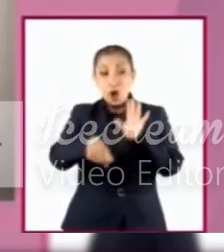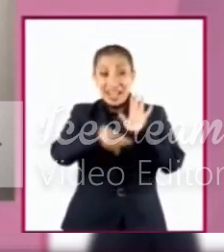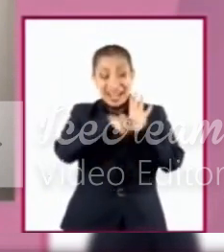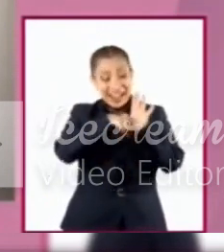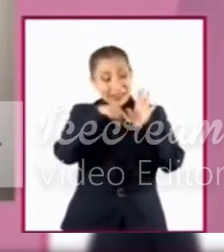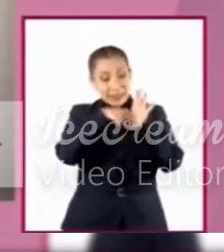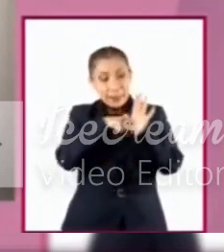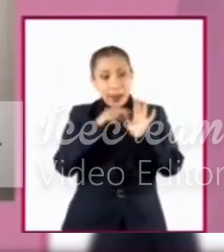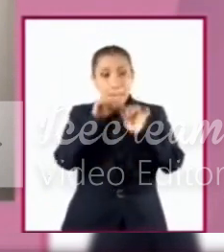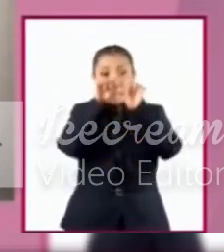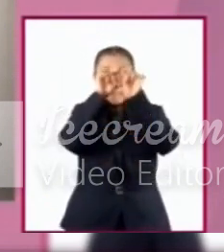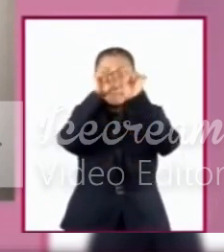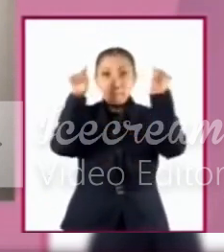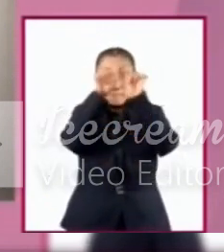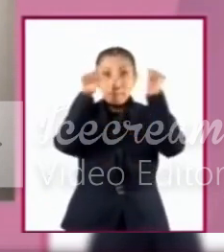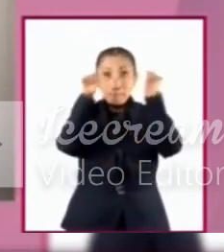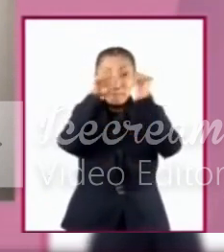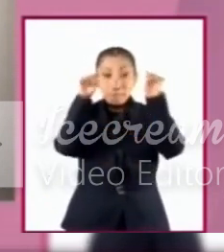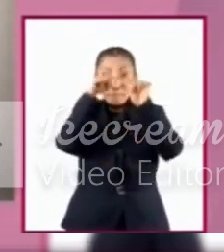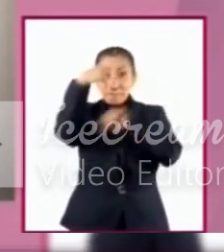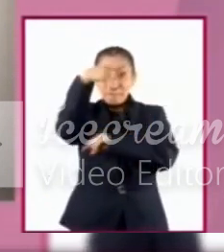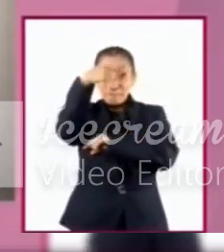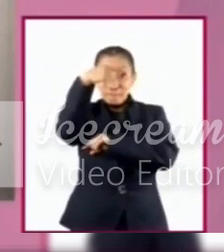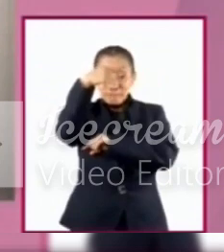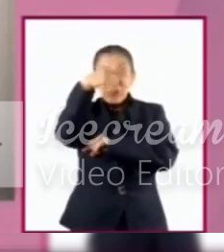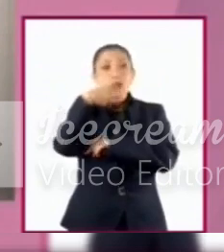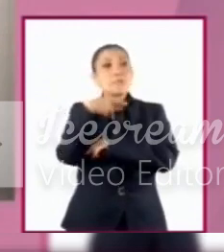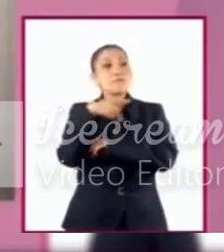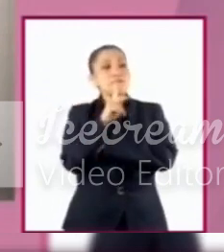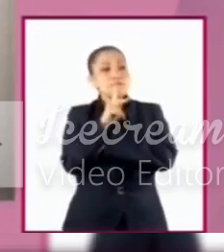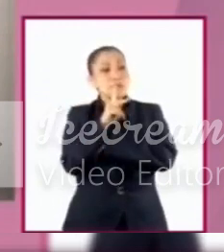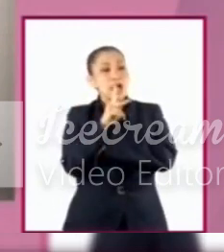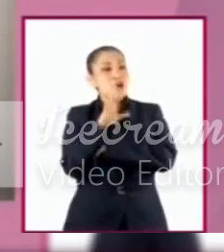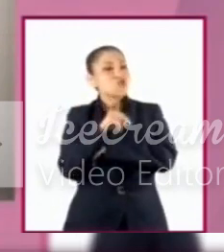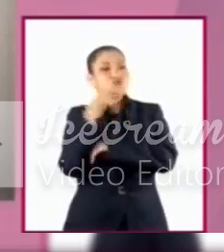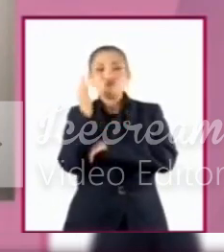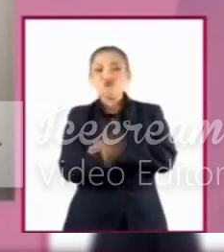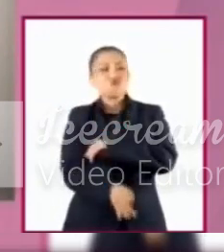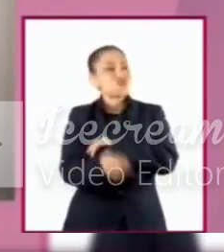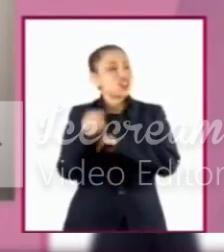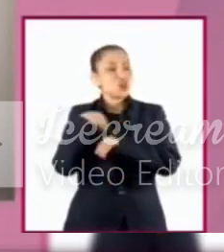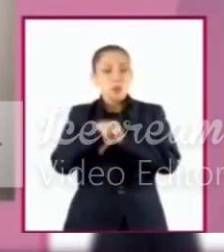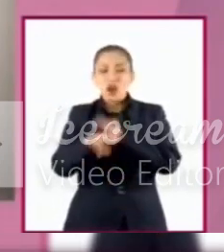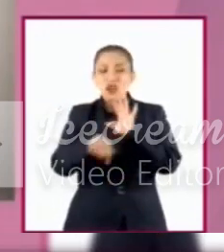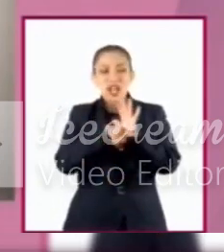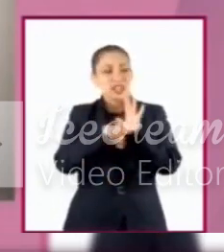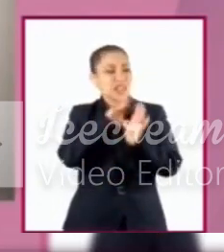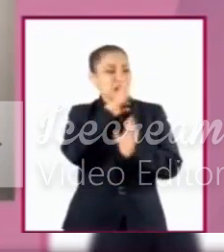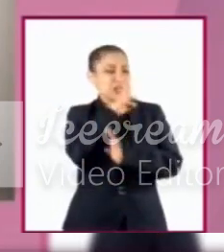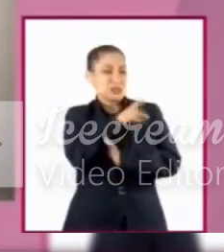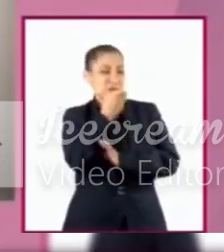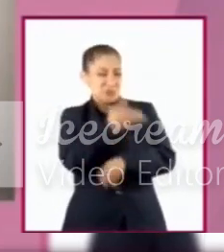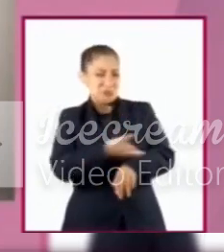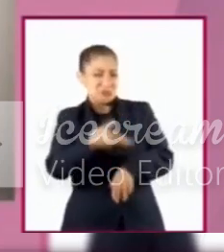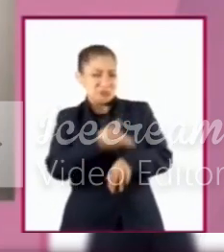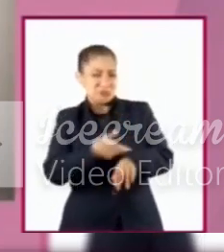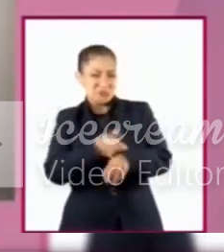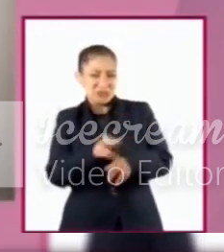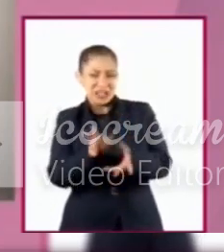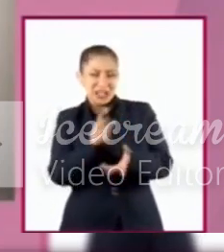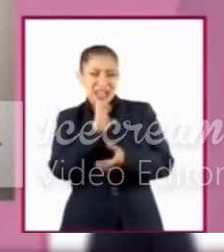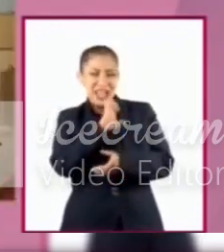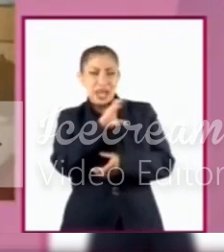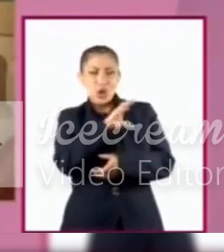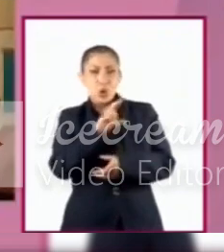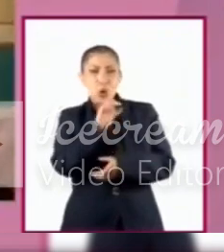negativo, colocaban encima otra varilla en diagonal. Sin embargo, no aceptaban los números negativos como resultado en la solución de una